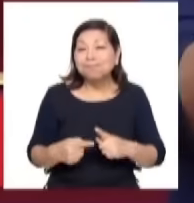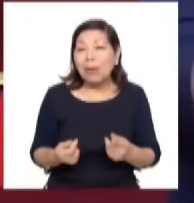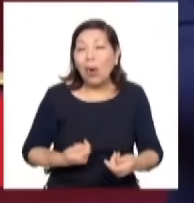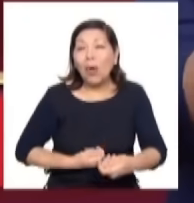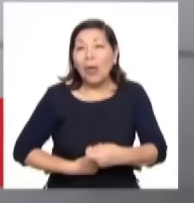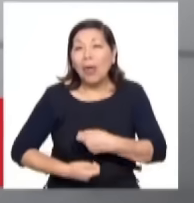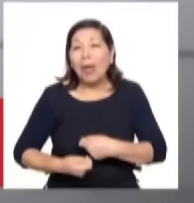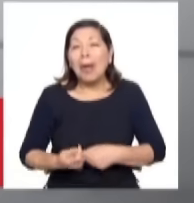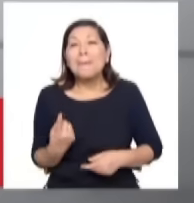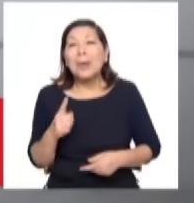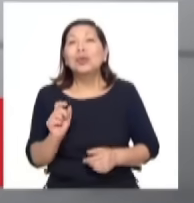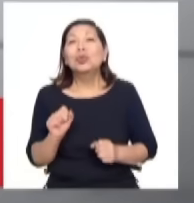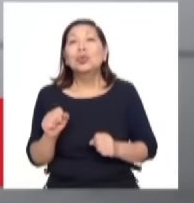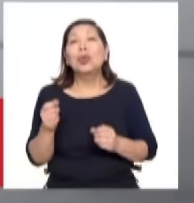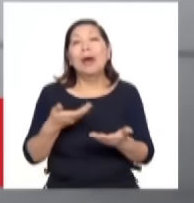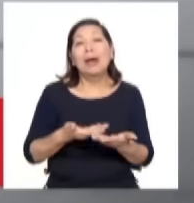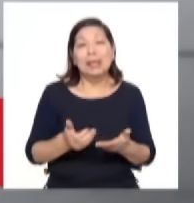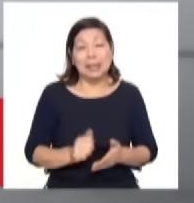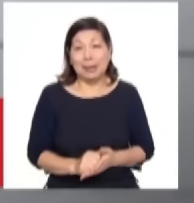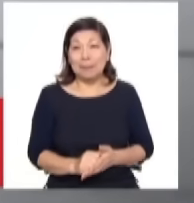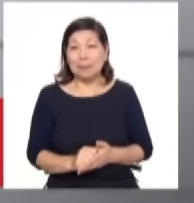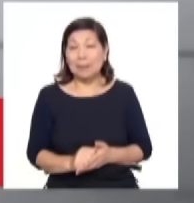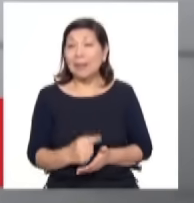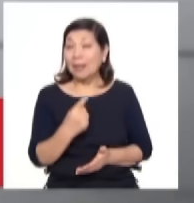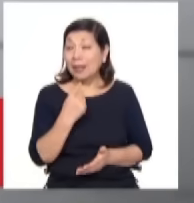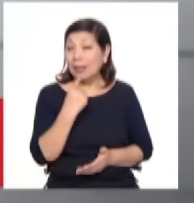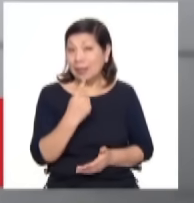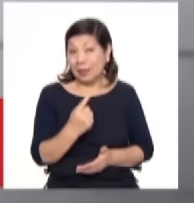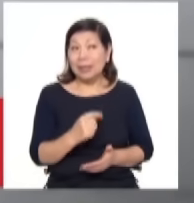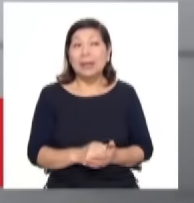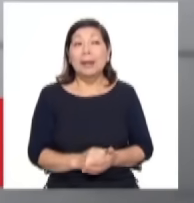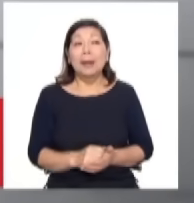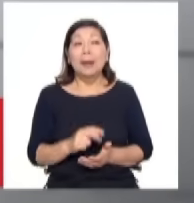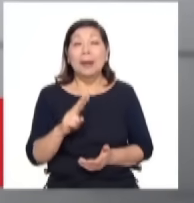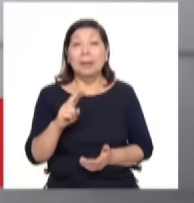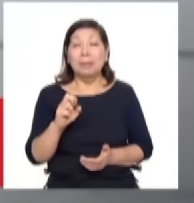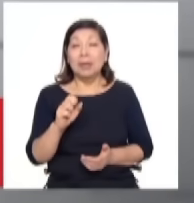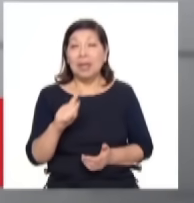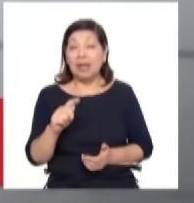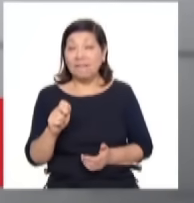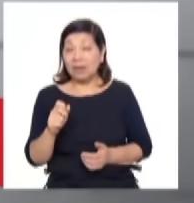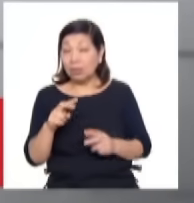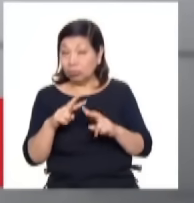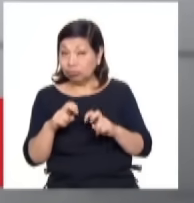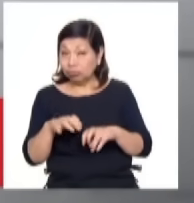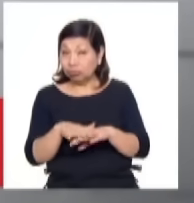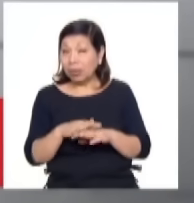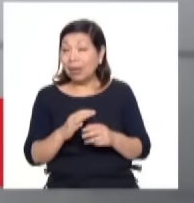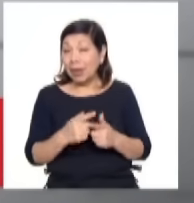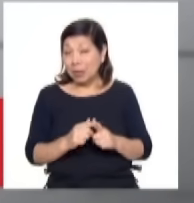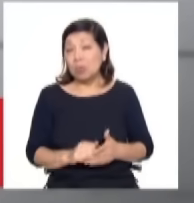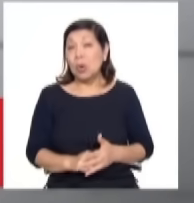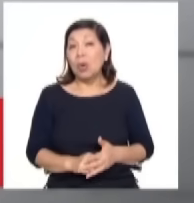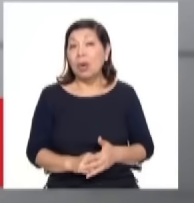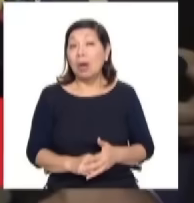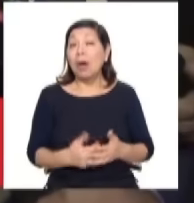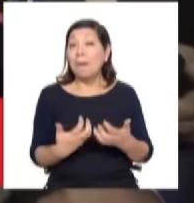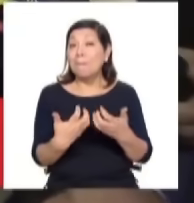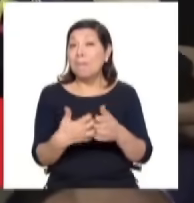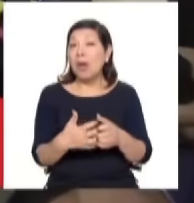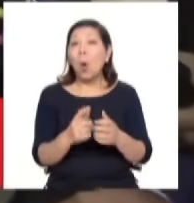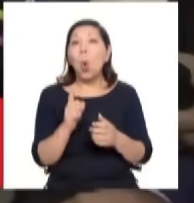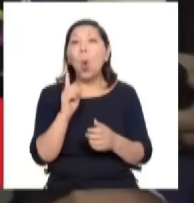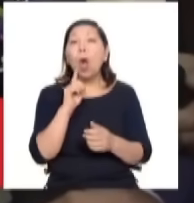y tráfico de influencias. Según las hipótesis, Samir Villaverde, actualmente investigado en libertad, usó sus empresas